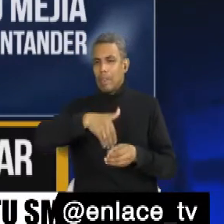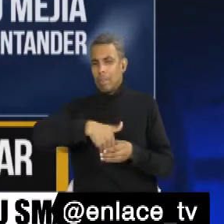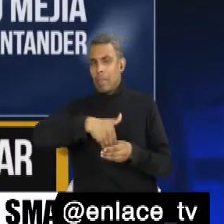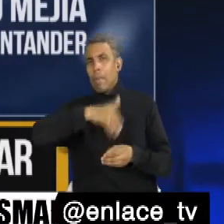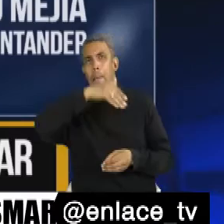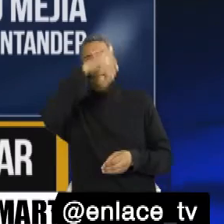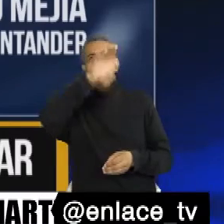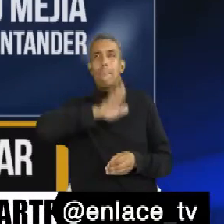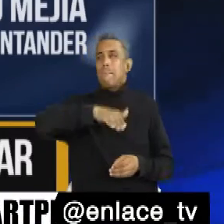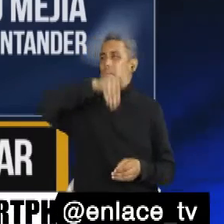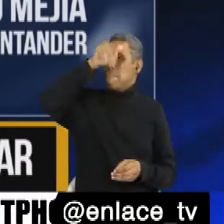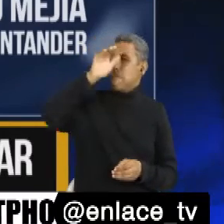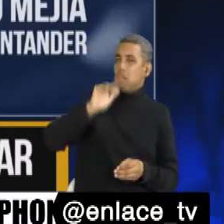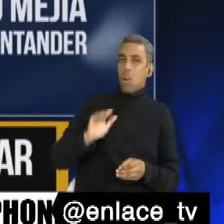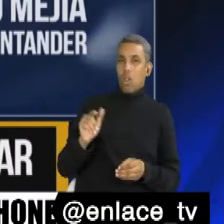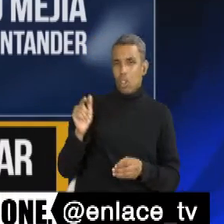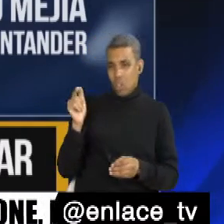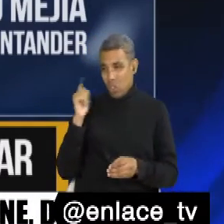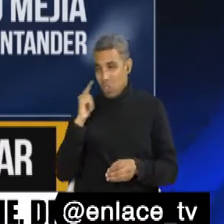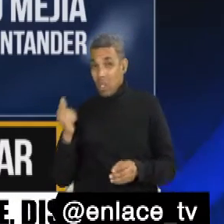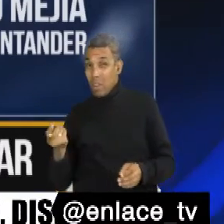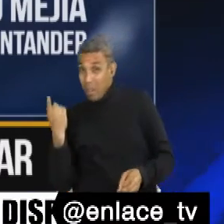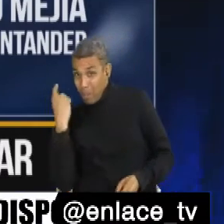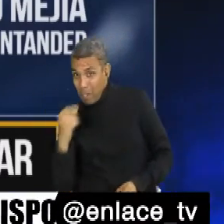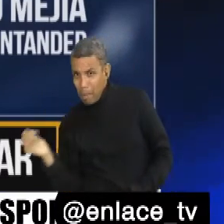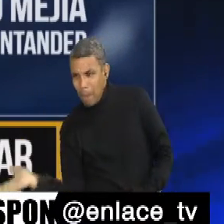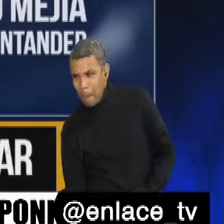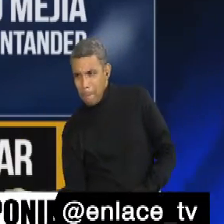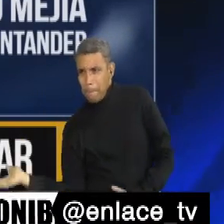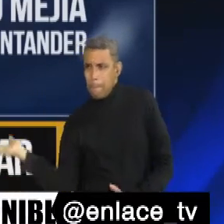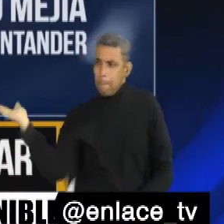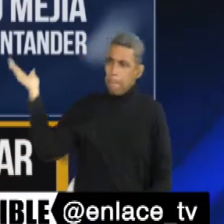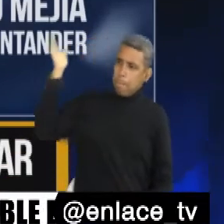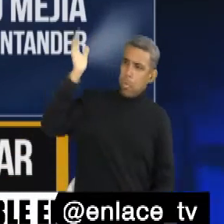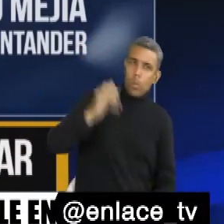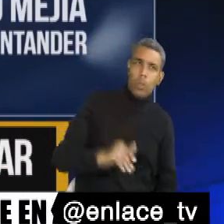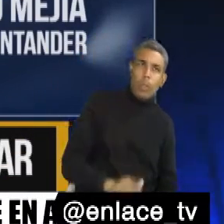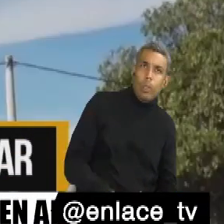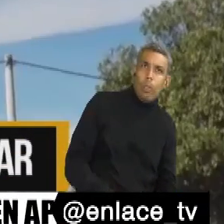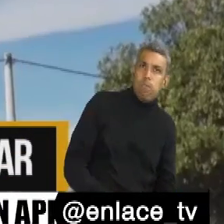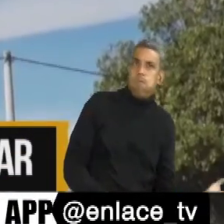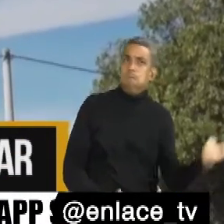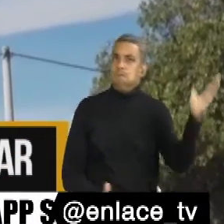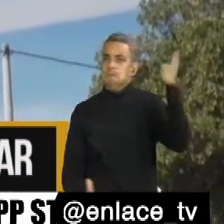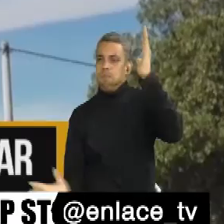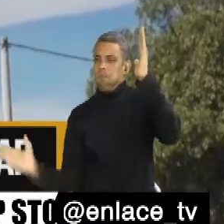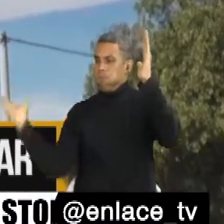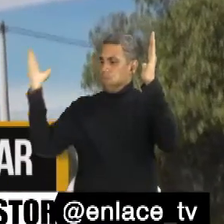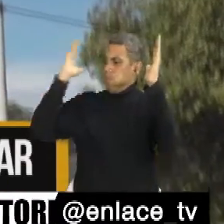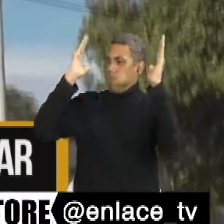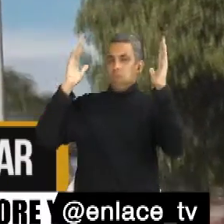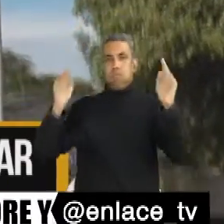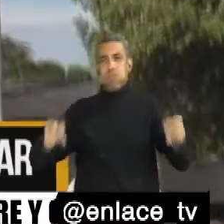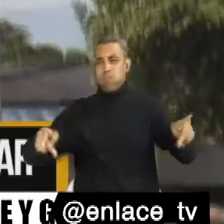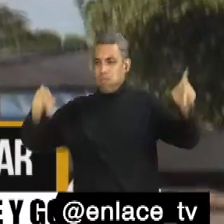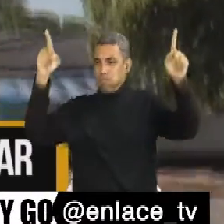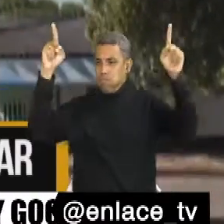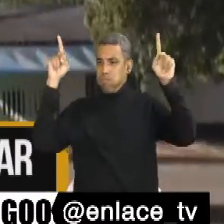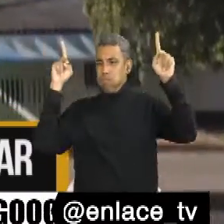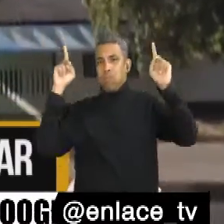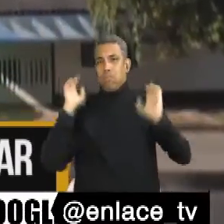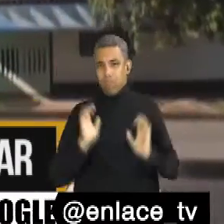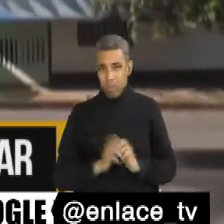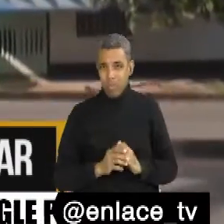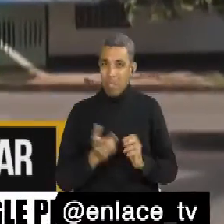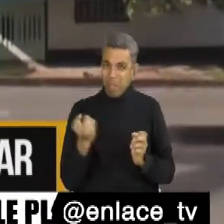e instalarla. Y falta unas obras eléctricas que son las que debe hacer el cesionario que acaba de recibir el contrato.